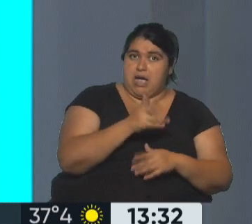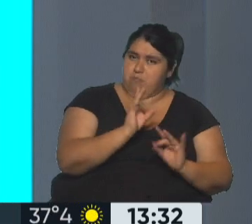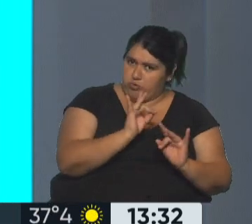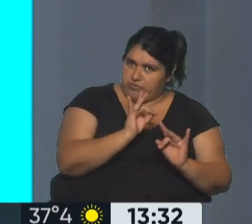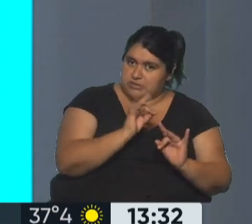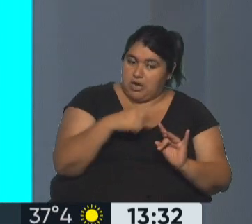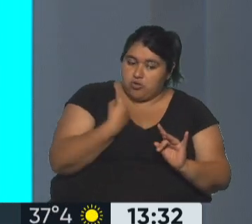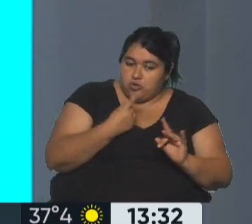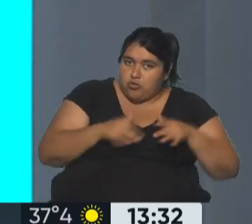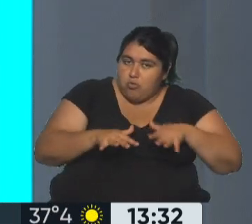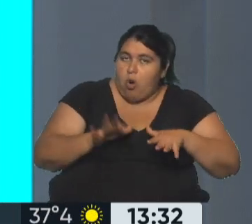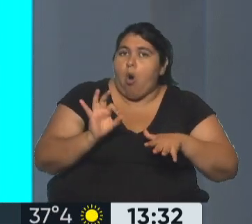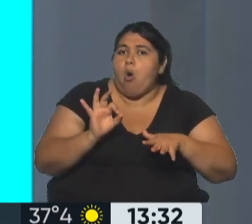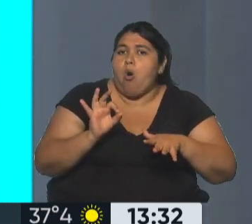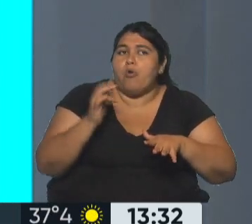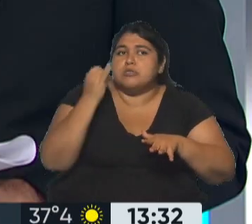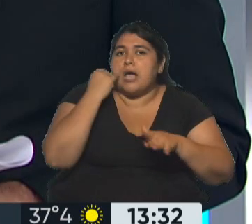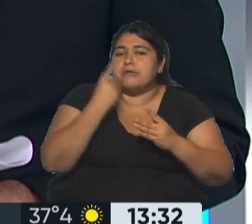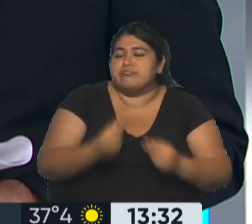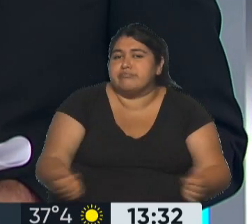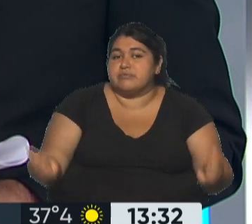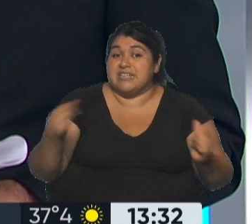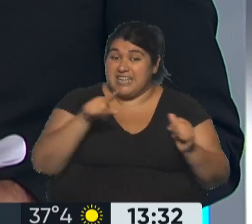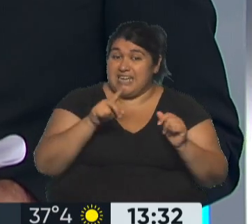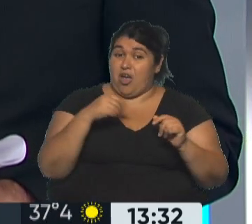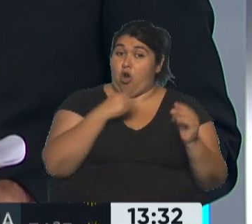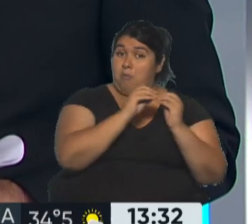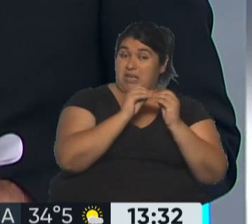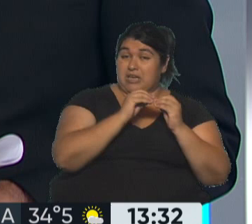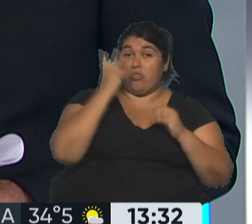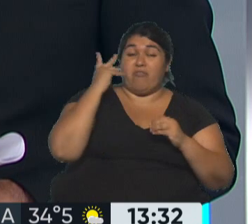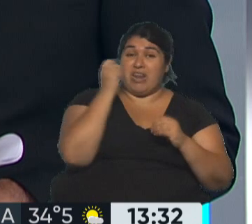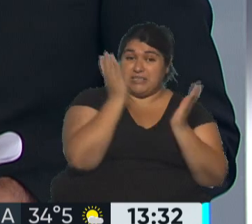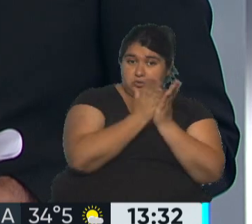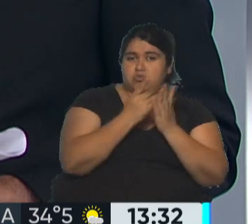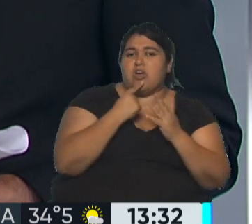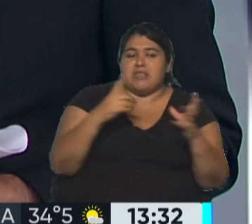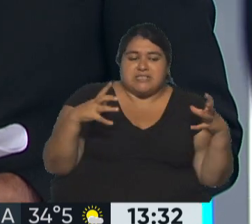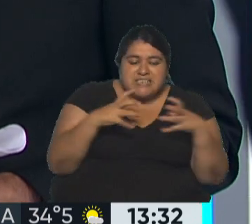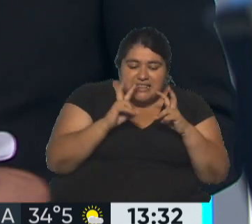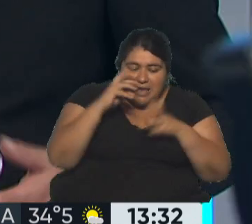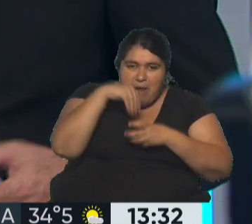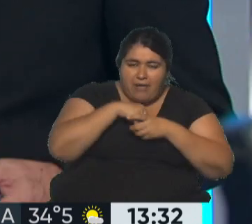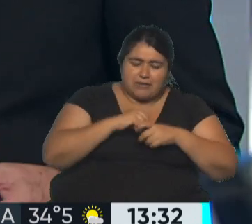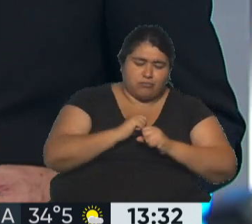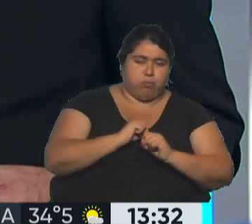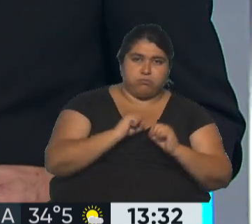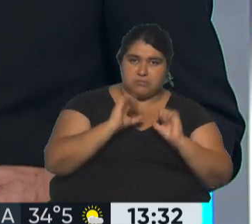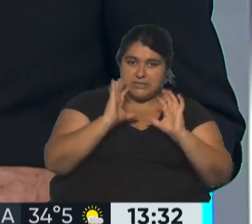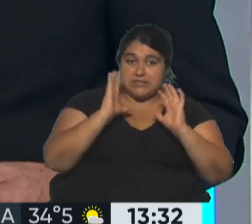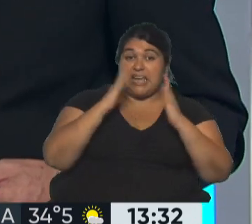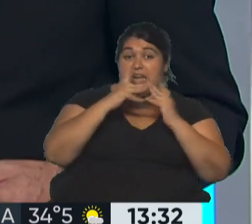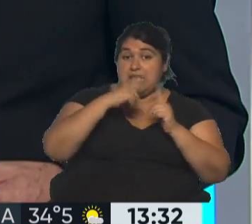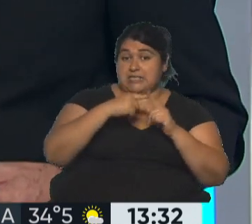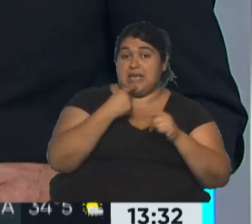o esto se desintegra. Mis compañeros de que estudian estos temas en Francia dijeron, implosionó. ¿Qué quiere decir? La Iglesia Católica ya no